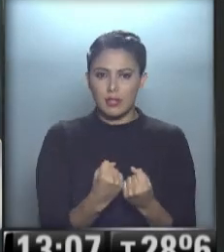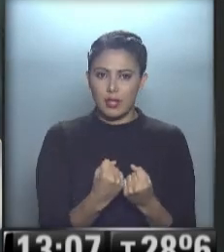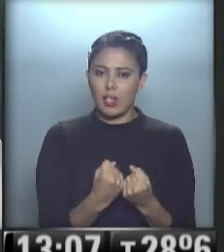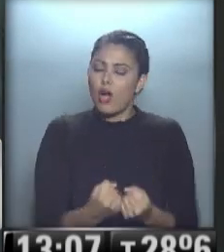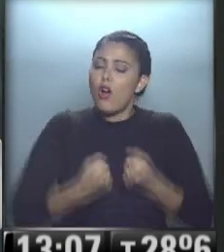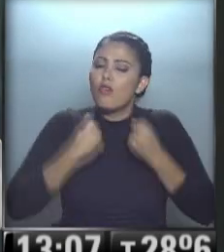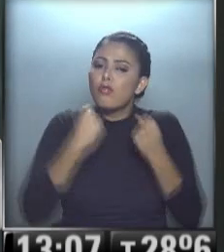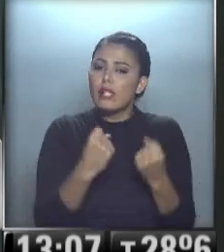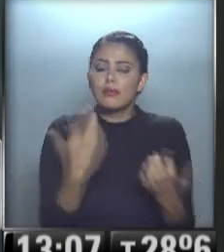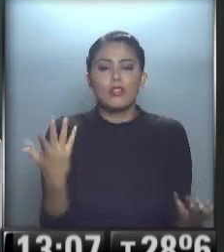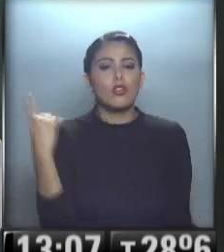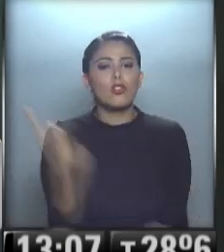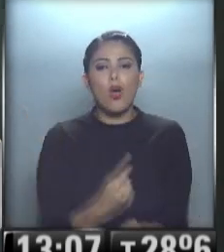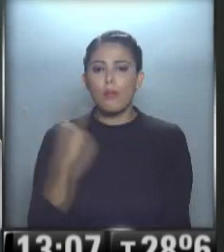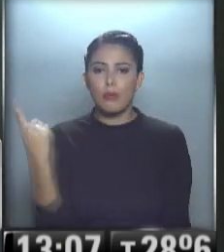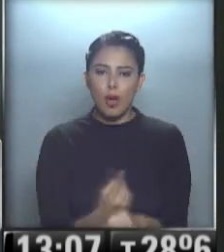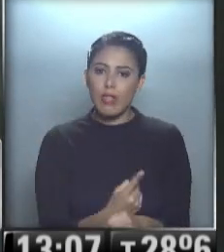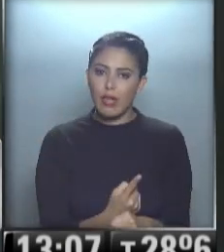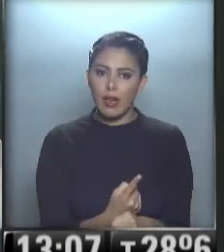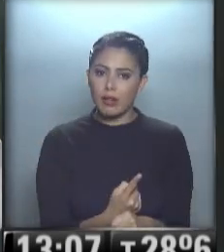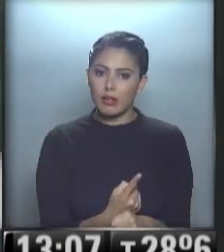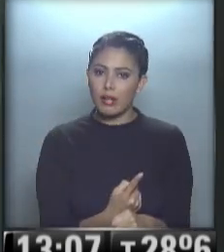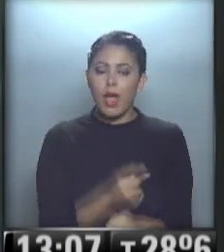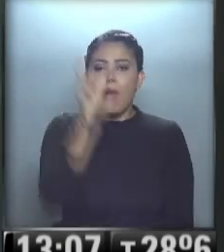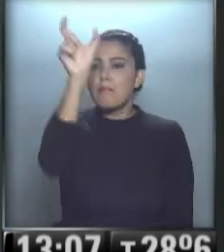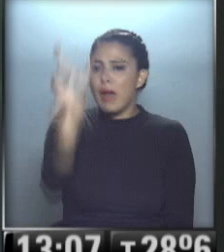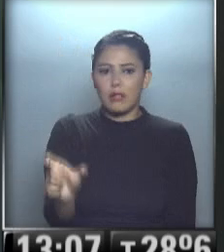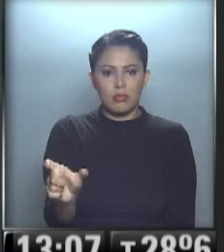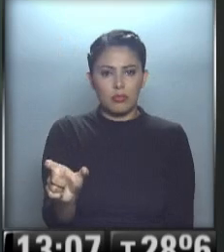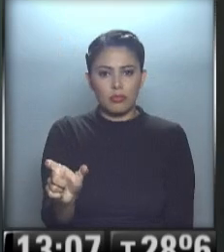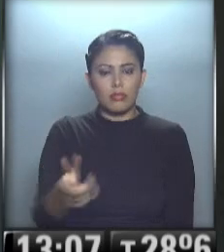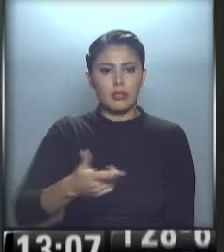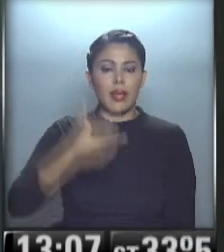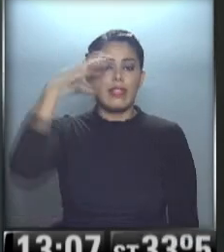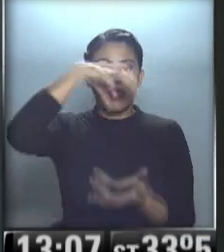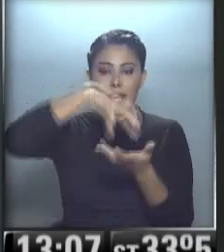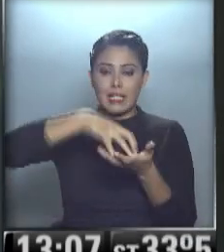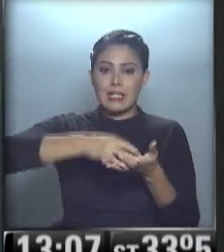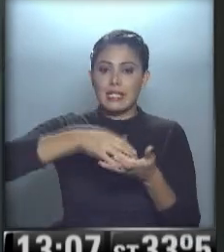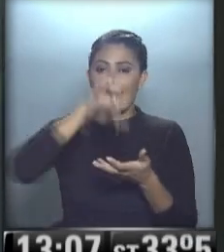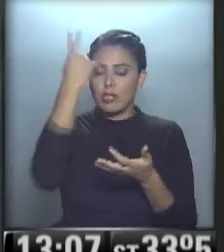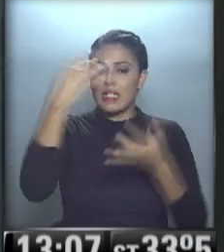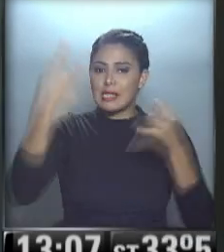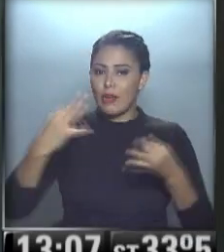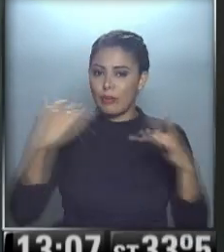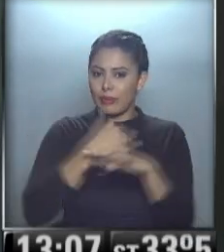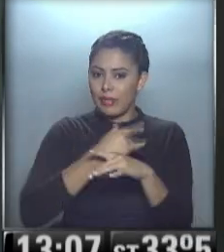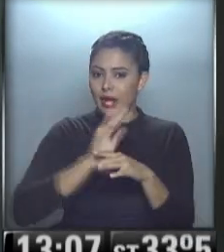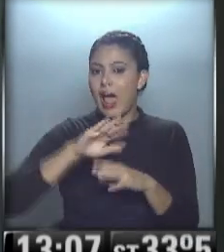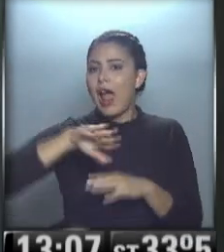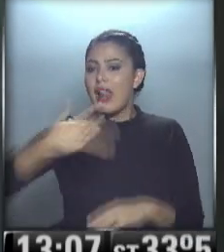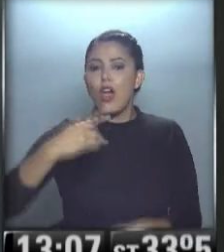gran esfuerzo pero no podemos poner un agente de la agencia nacional de seguridad Vial al lado de